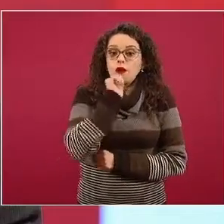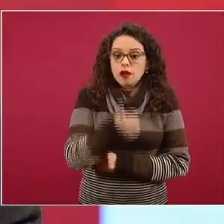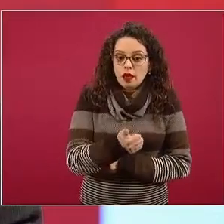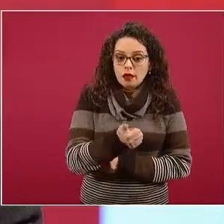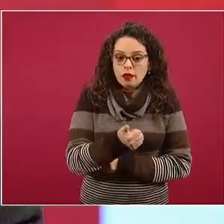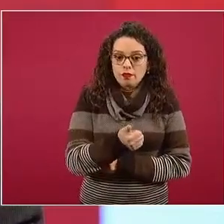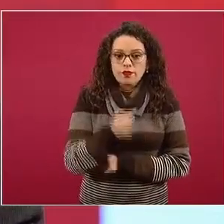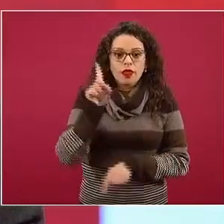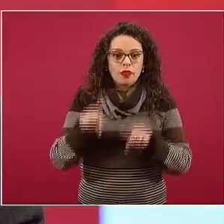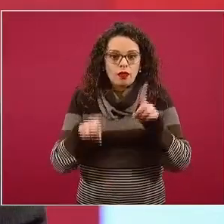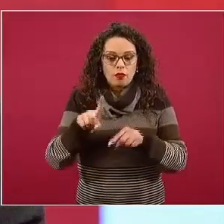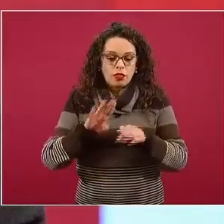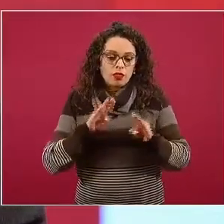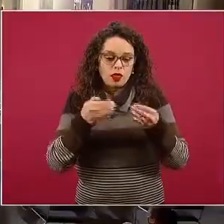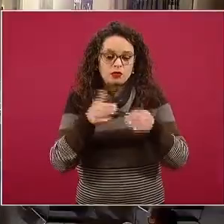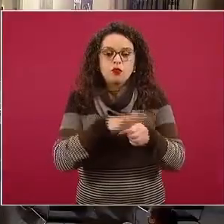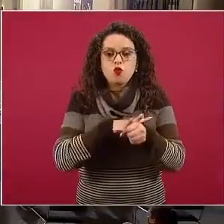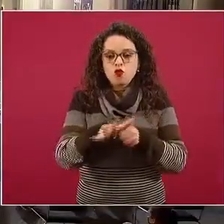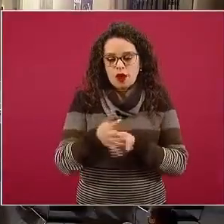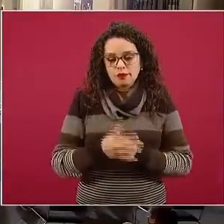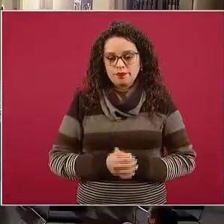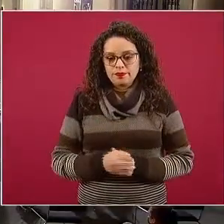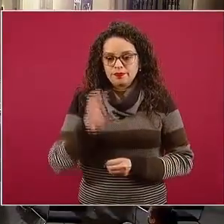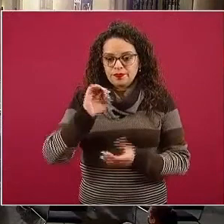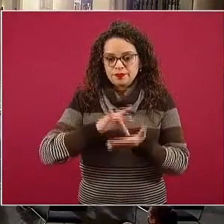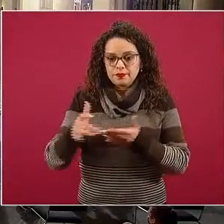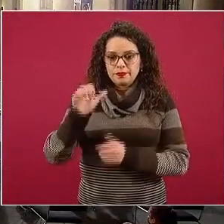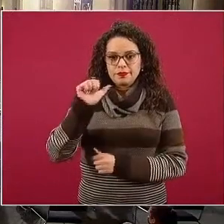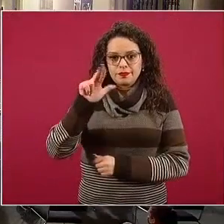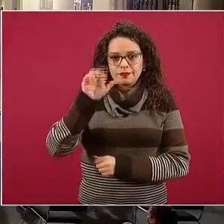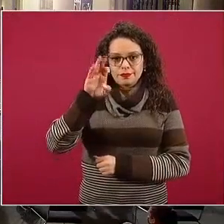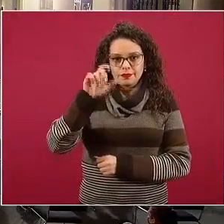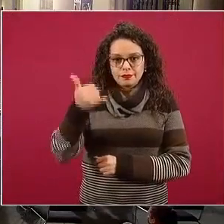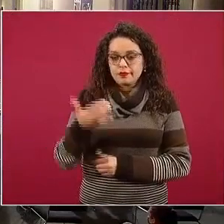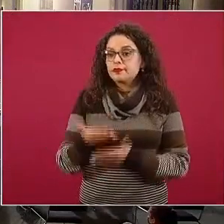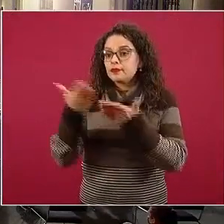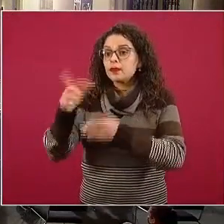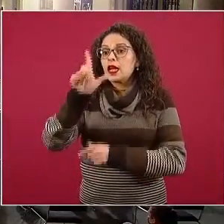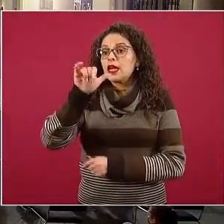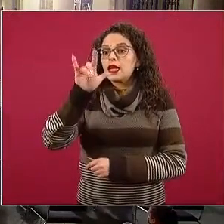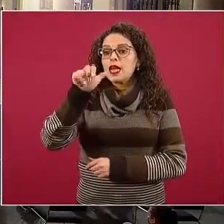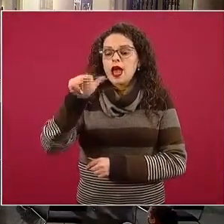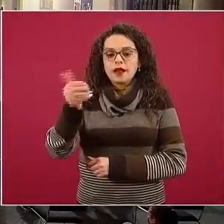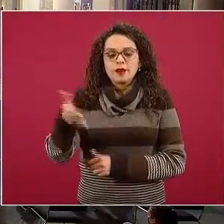cada situación específica. Muchas gracias, Araceli. Liliana Noble, Pulso Saludable.